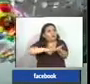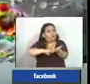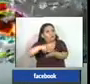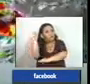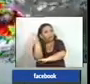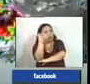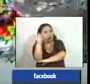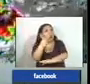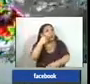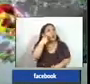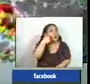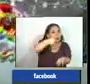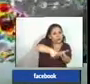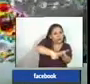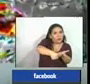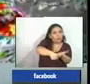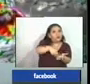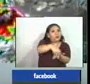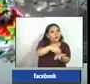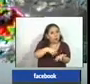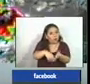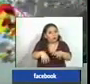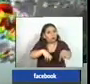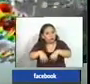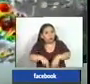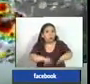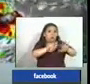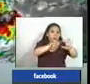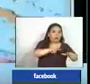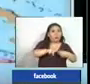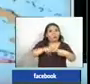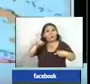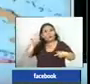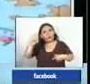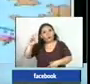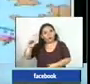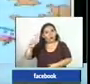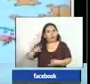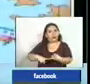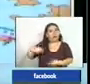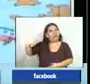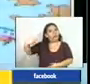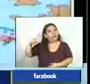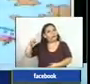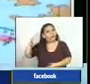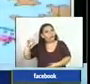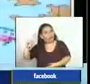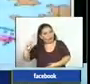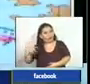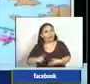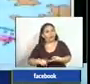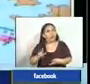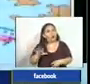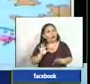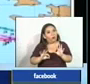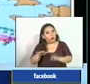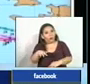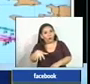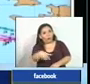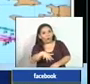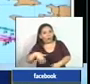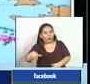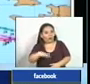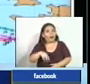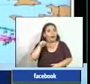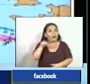siete departamentos, entre ellos Cortés, Lloro, Atlántida, Olancho, Colón, Gracias a Dios e Islas de la Bahía,